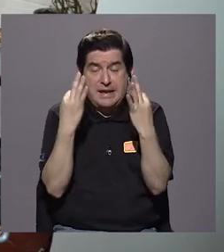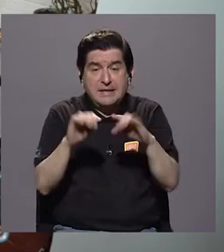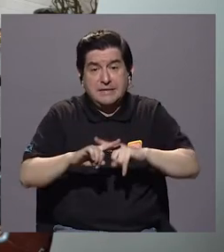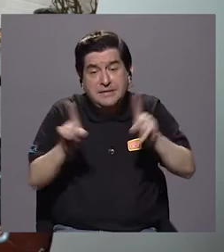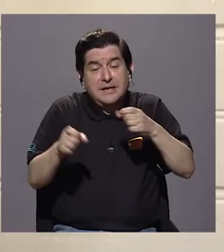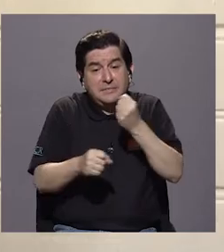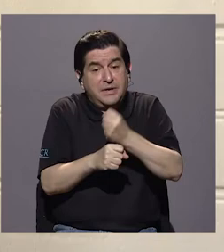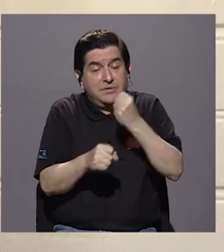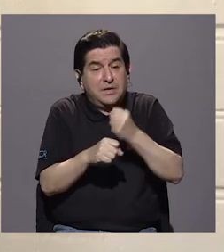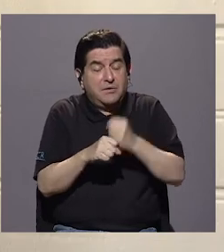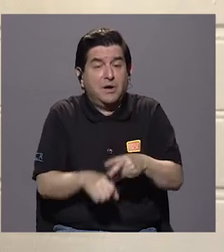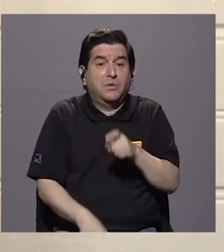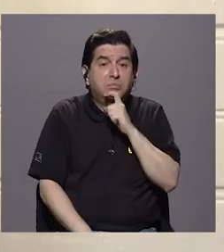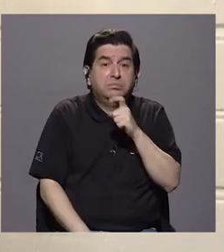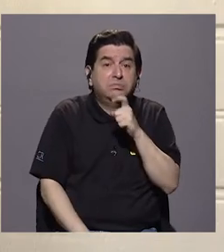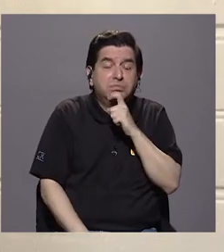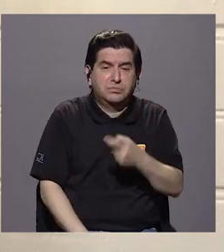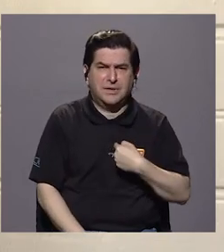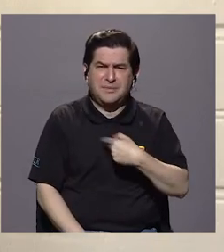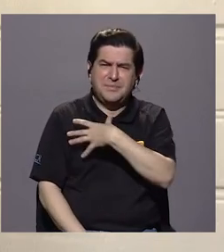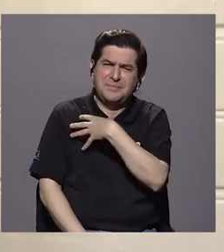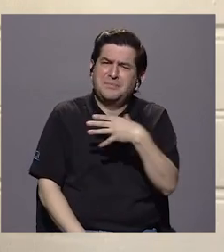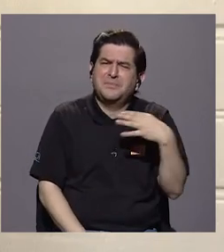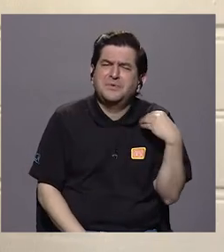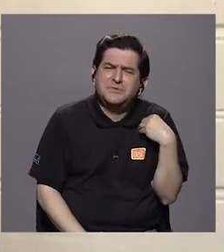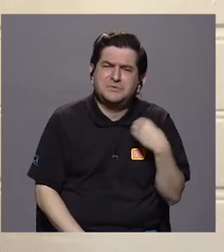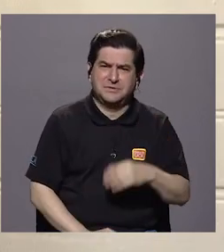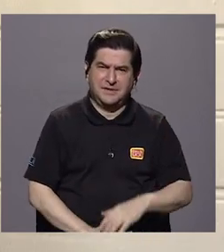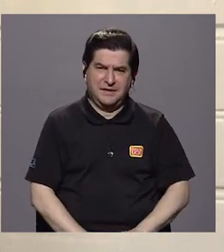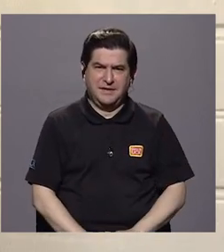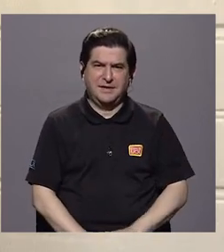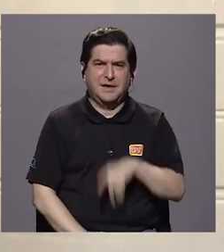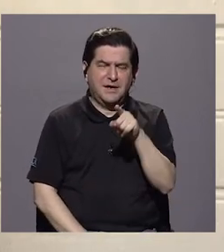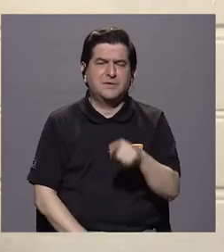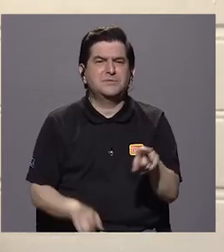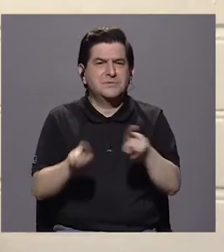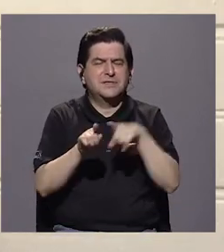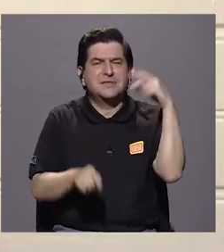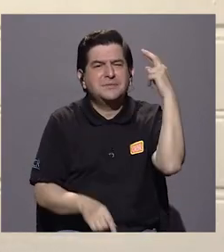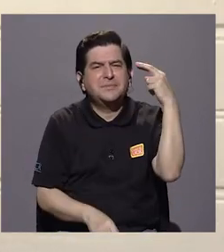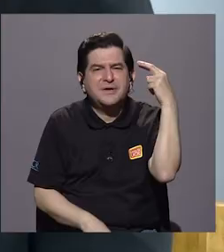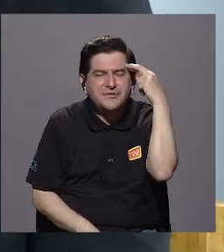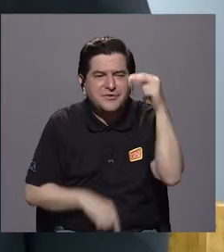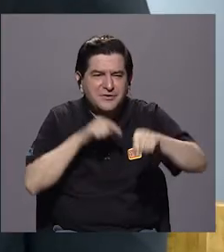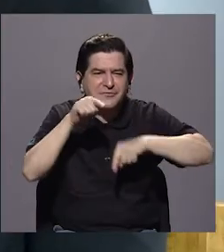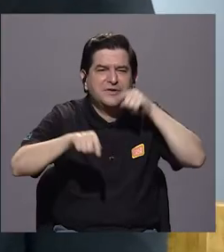tarea titánica. Uh-huh. Pero lo que me gustaría es también que usted nos haga esa reflexión crítica.